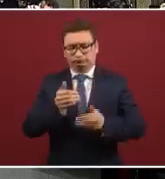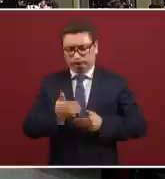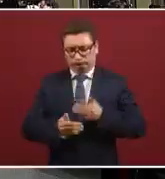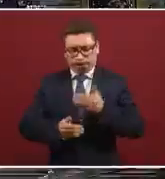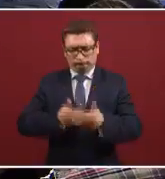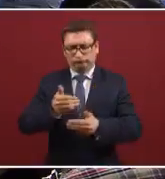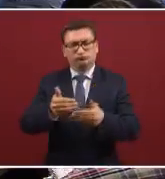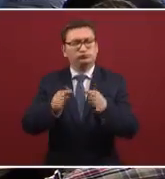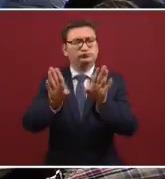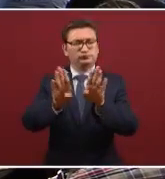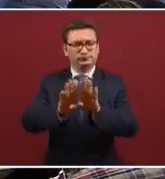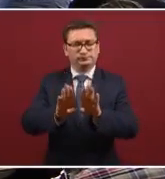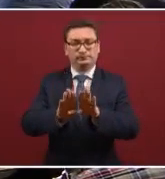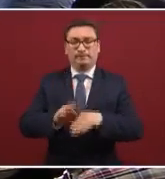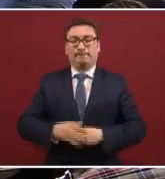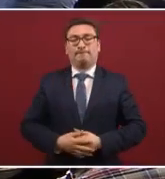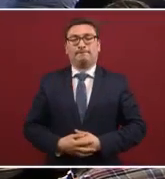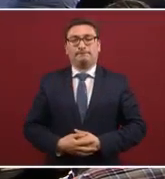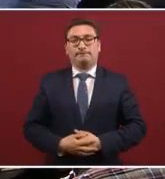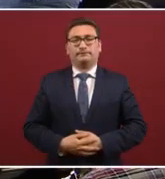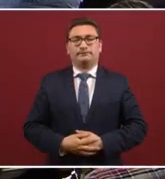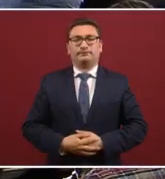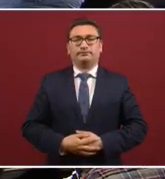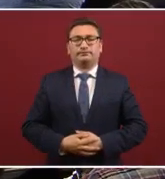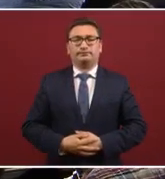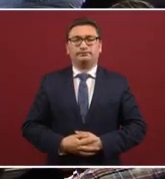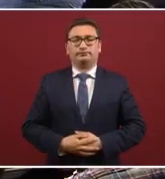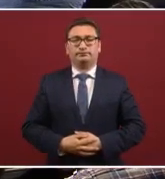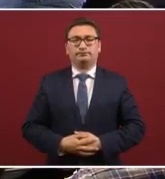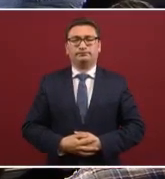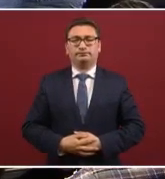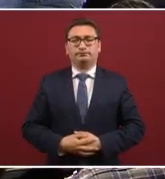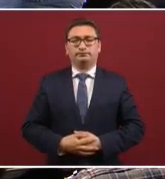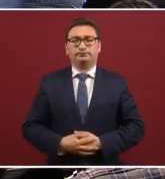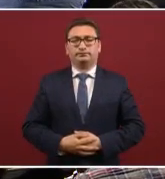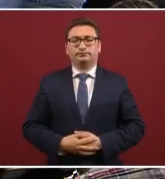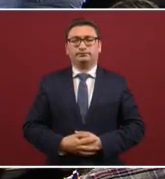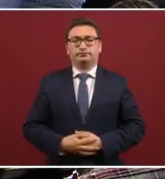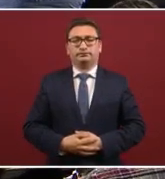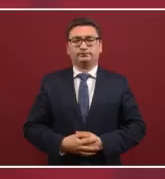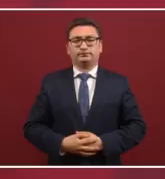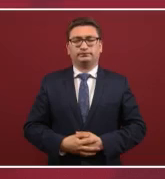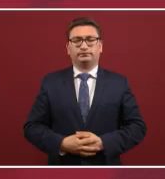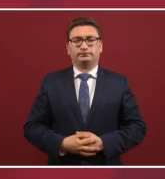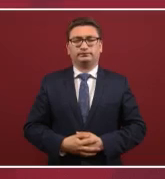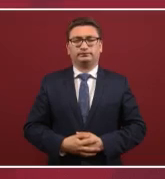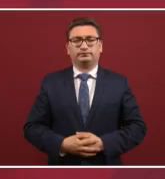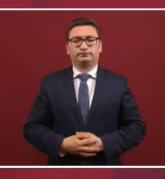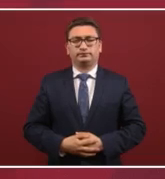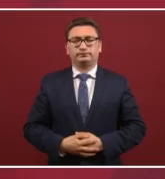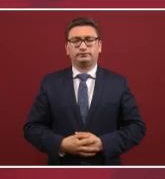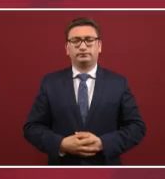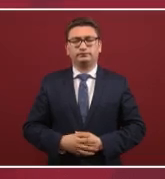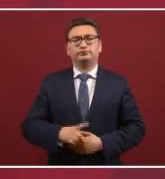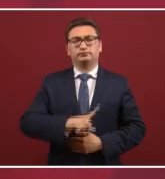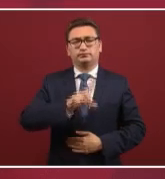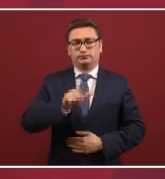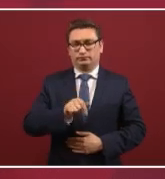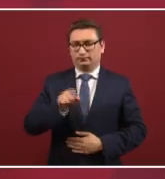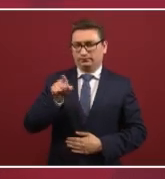procedimiento. Luego les va a informar Marcelo